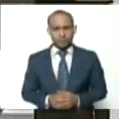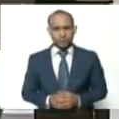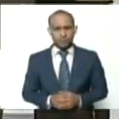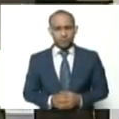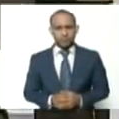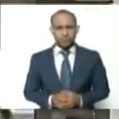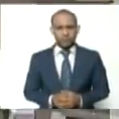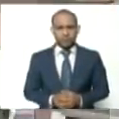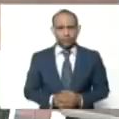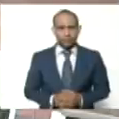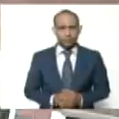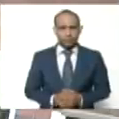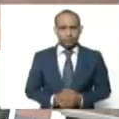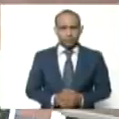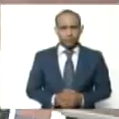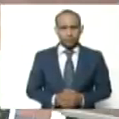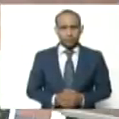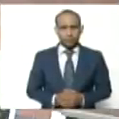ministras,